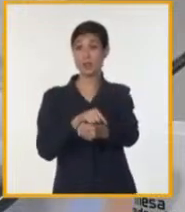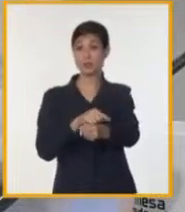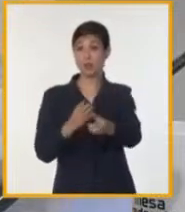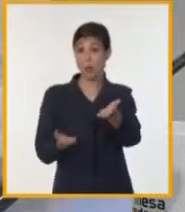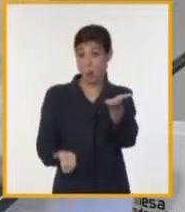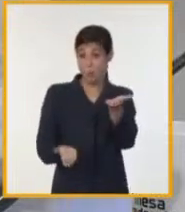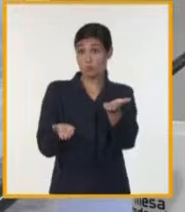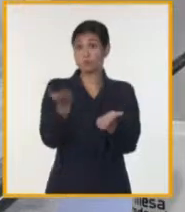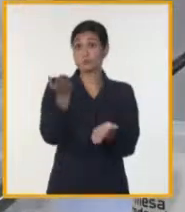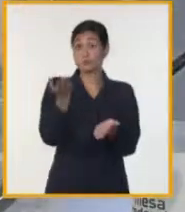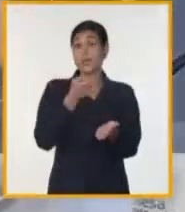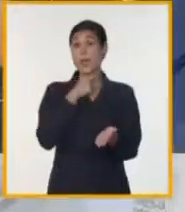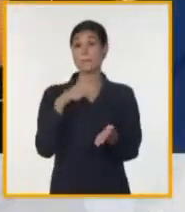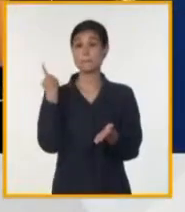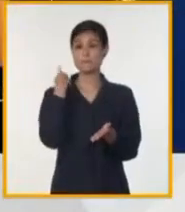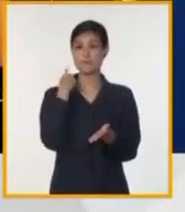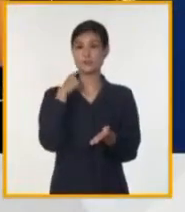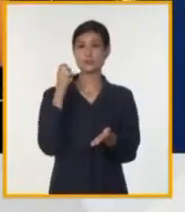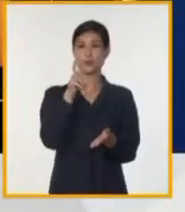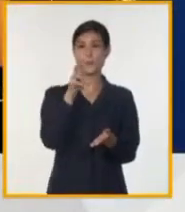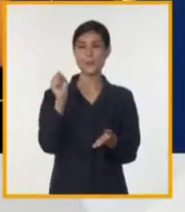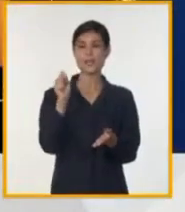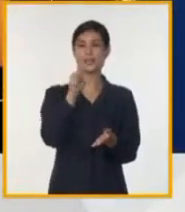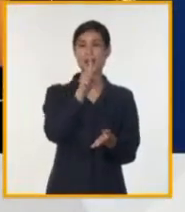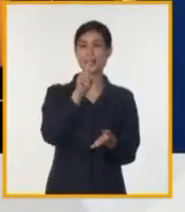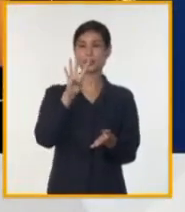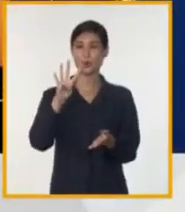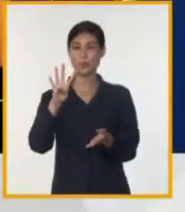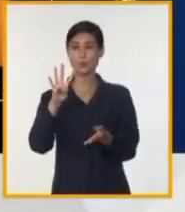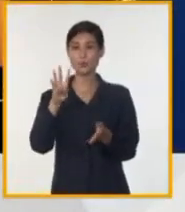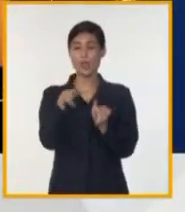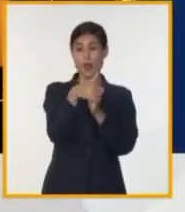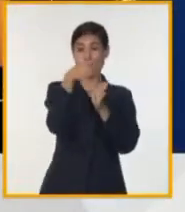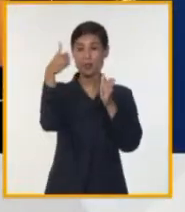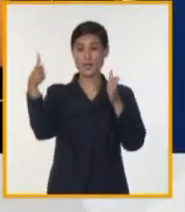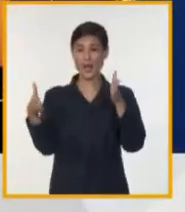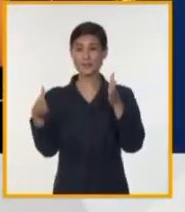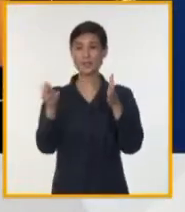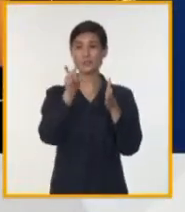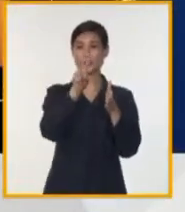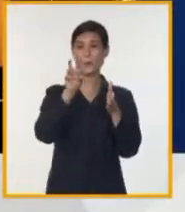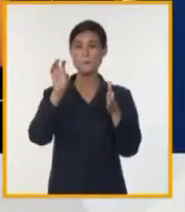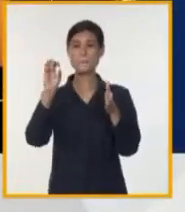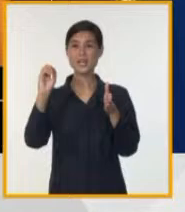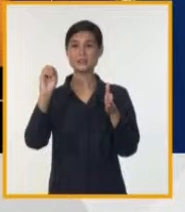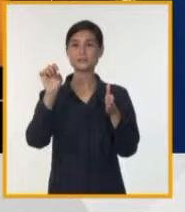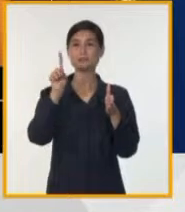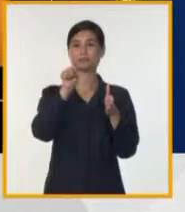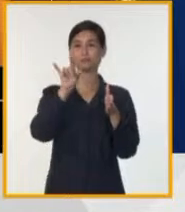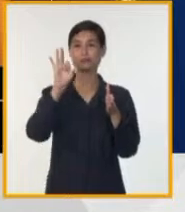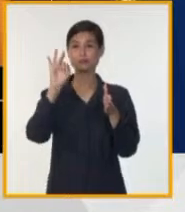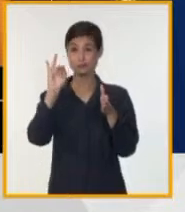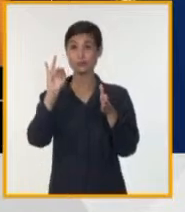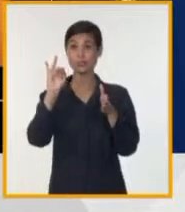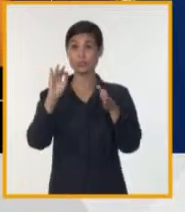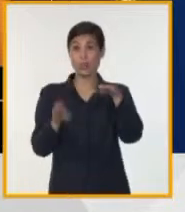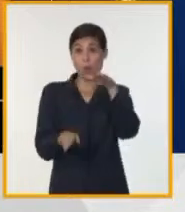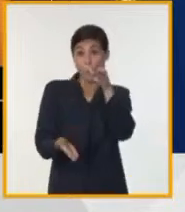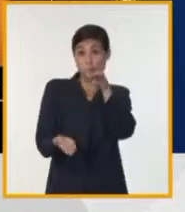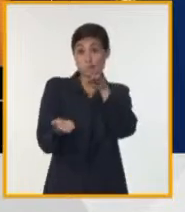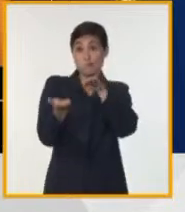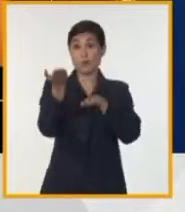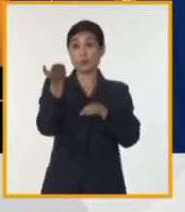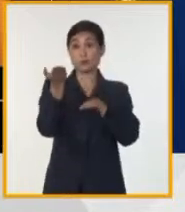el 2017. A partir de ahí experimentó una meseta del 18 al